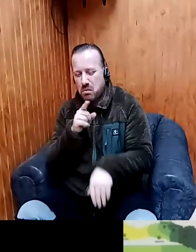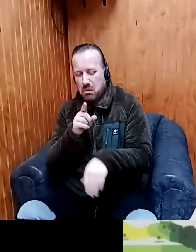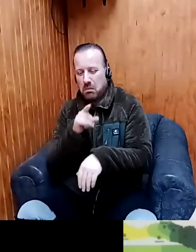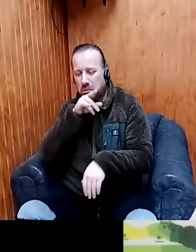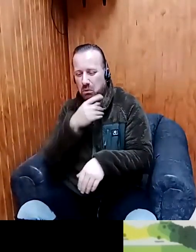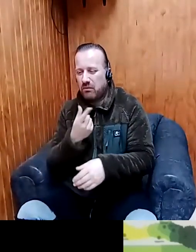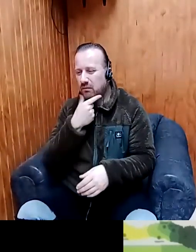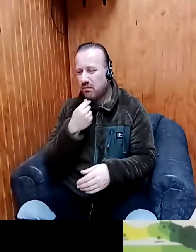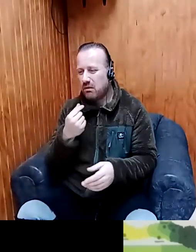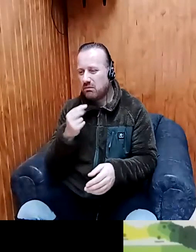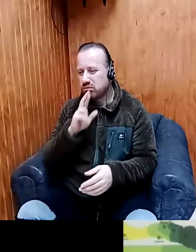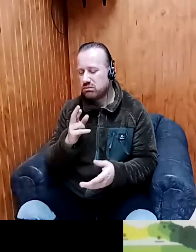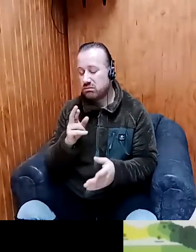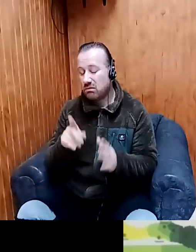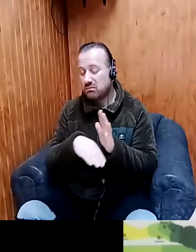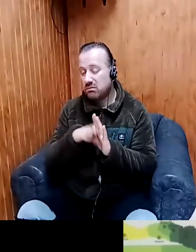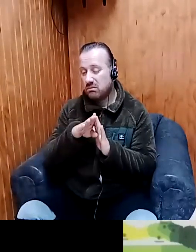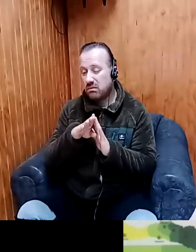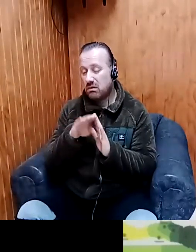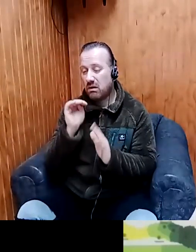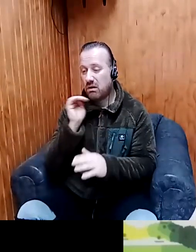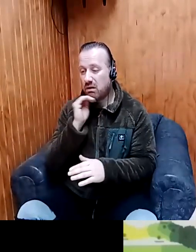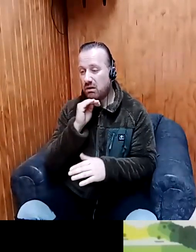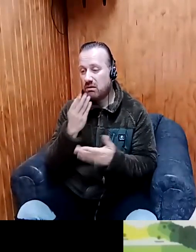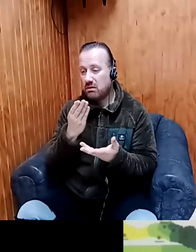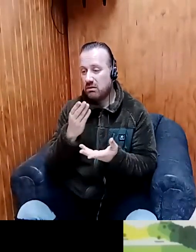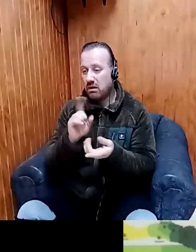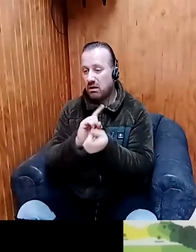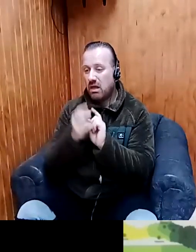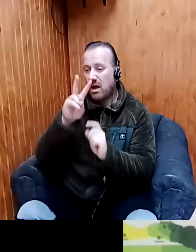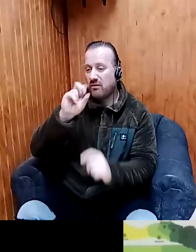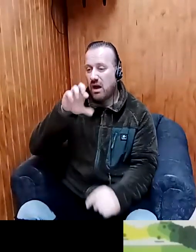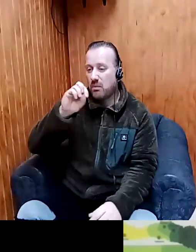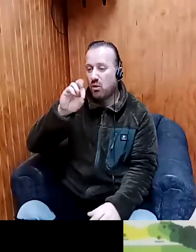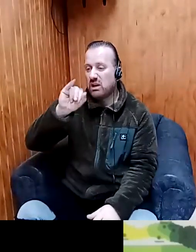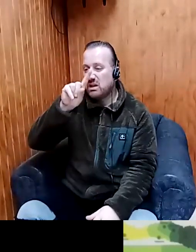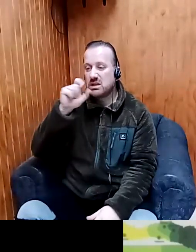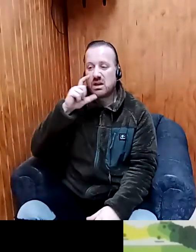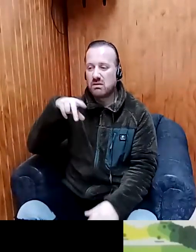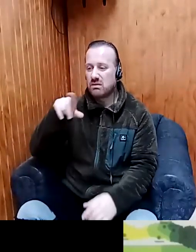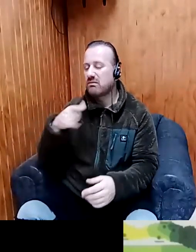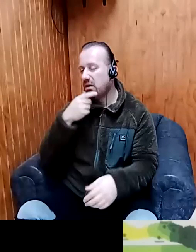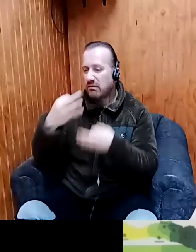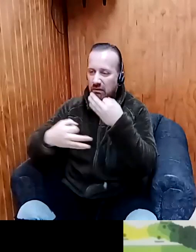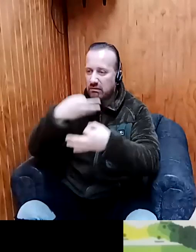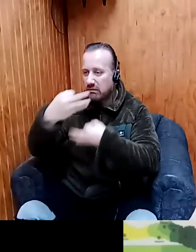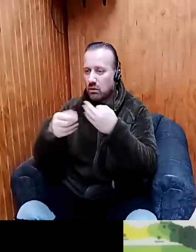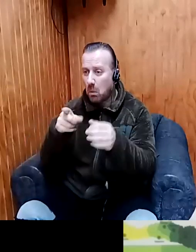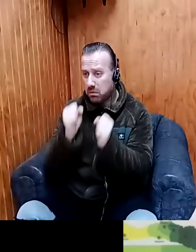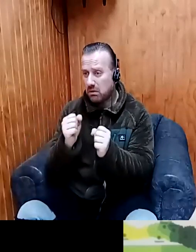mira, cuando la temperatura es muy alta, el agua pasa de líquido a gas, eso se llama vaporización y bla, bla, bla, genera unas burbujitas que no sé. Tú puedes decirlo,